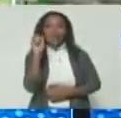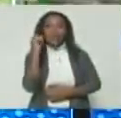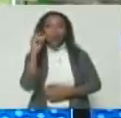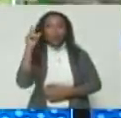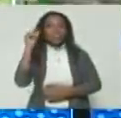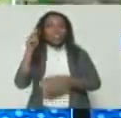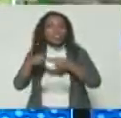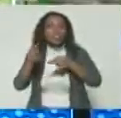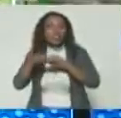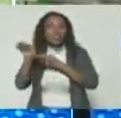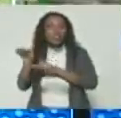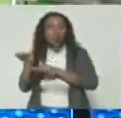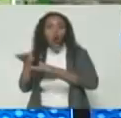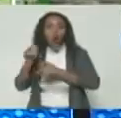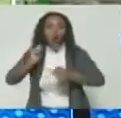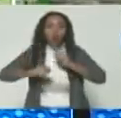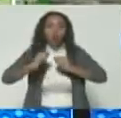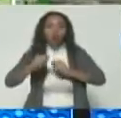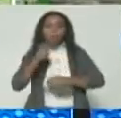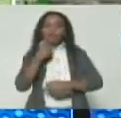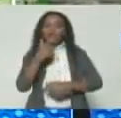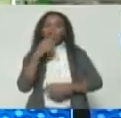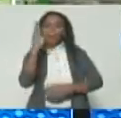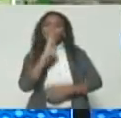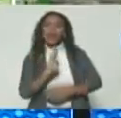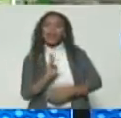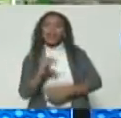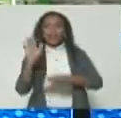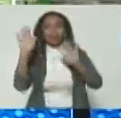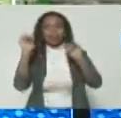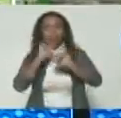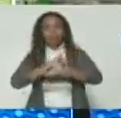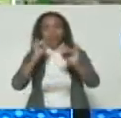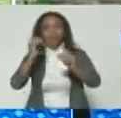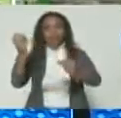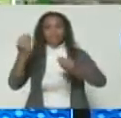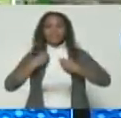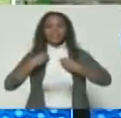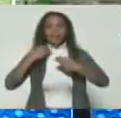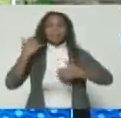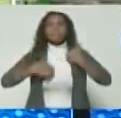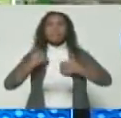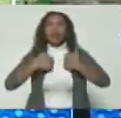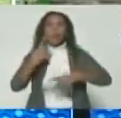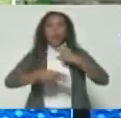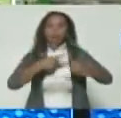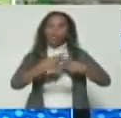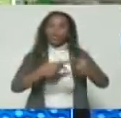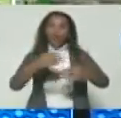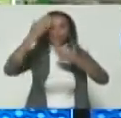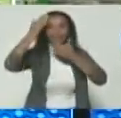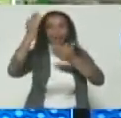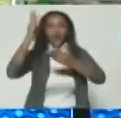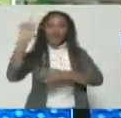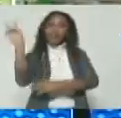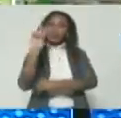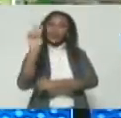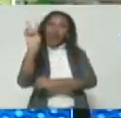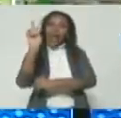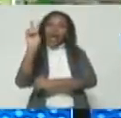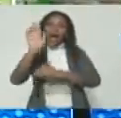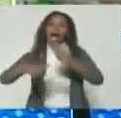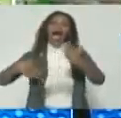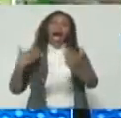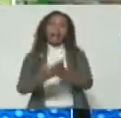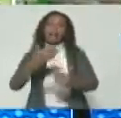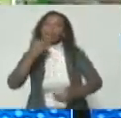Llanero, con Linda Varina. Me despido de todo. ¡Que viva el miércoles productivo! Saludos a Venezuela. Hasta